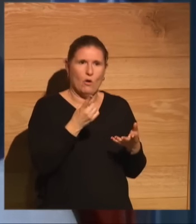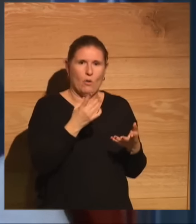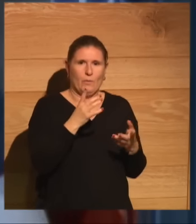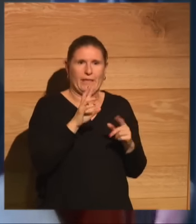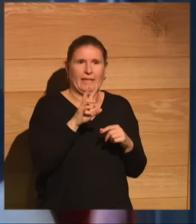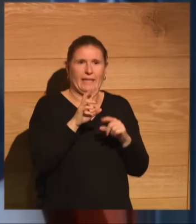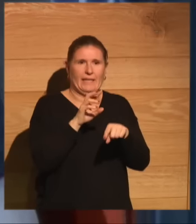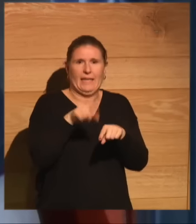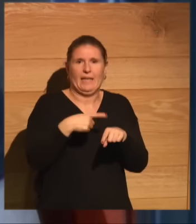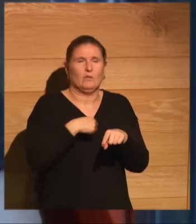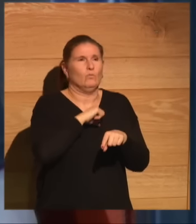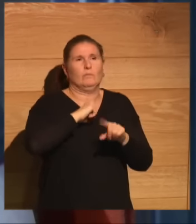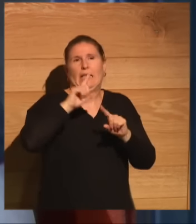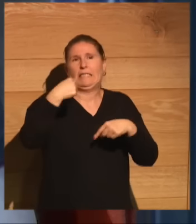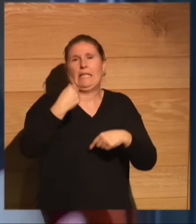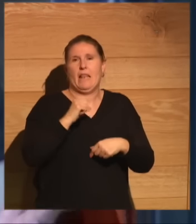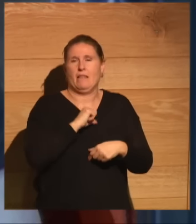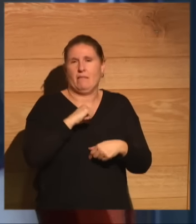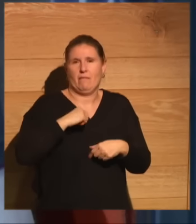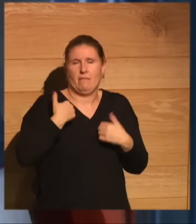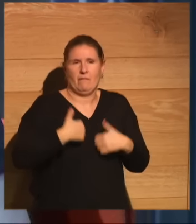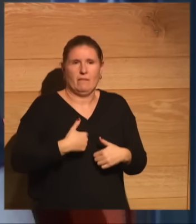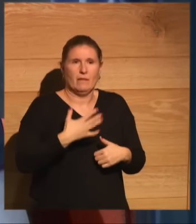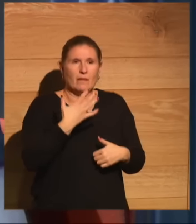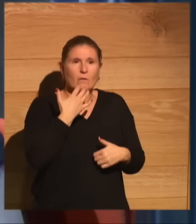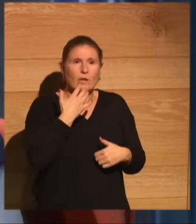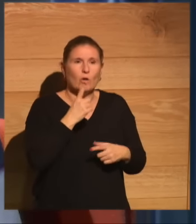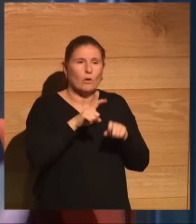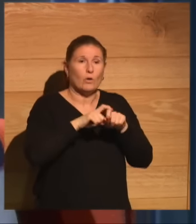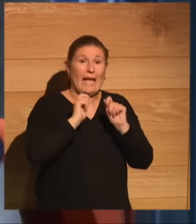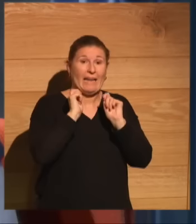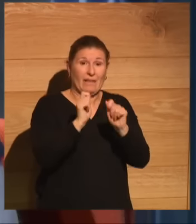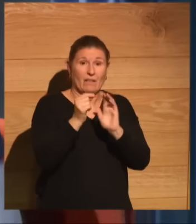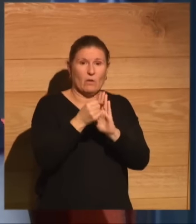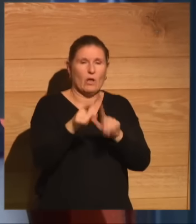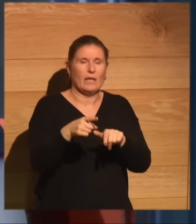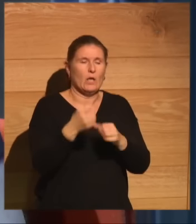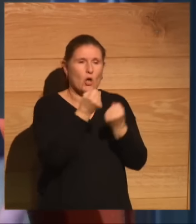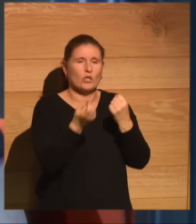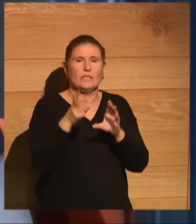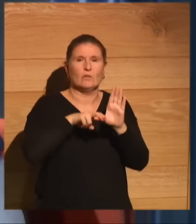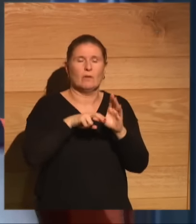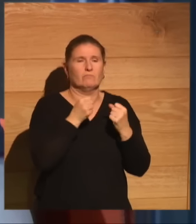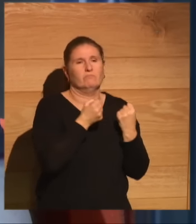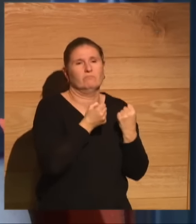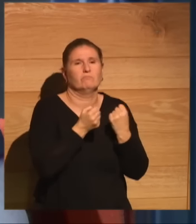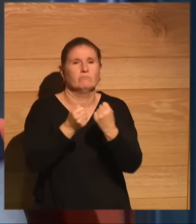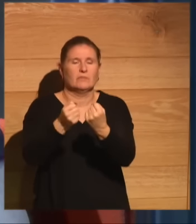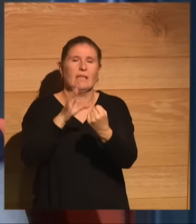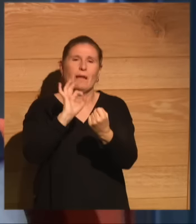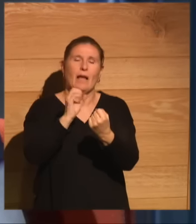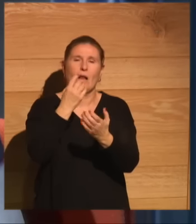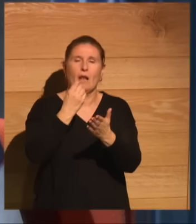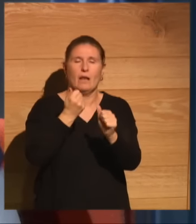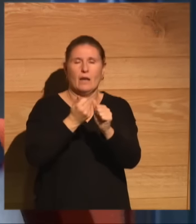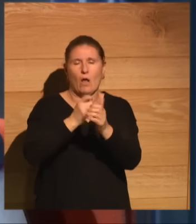man en todos los sentidos. Quiero decir que cuando recibe la calificación, él se sube a un coche, se va a la oficina de calificaciones